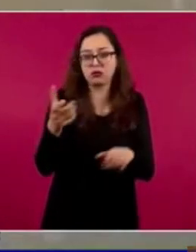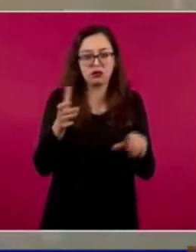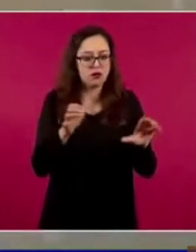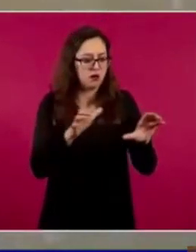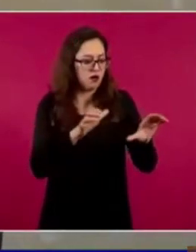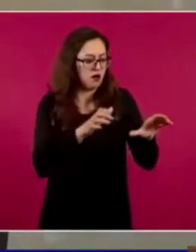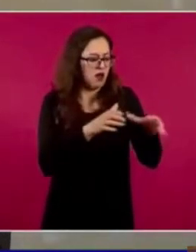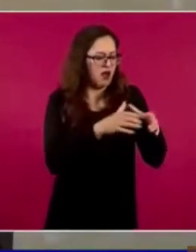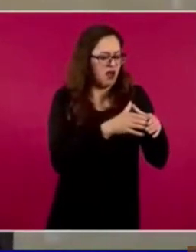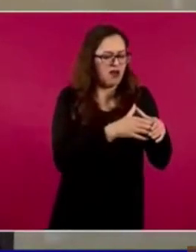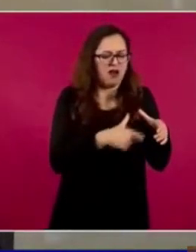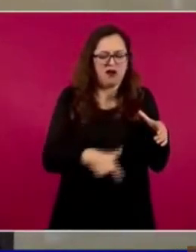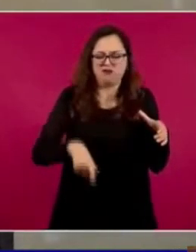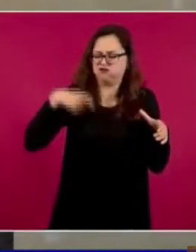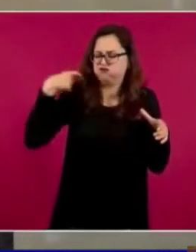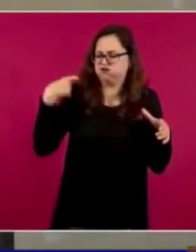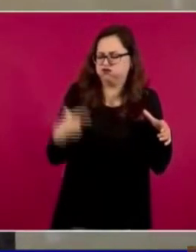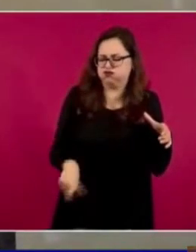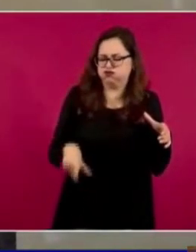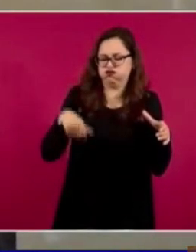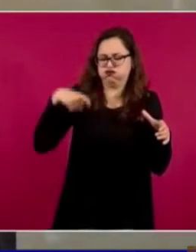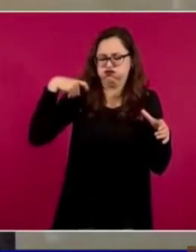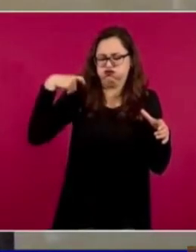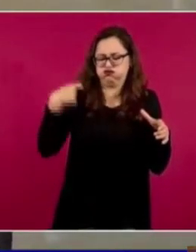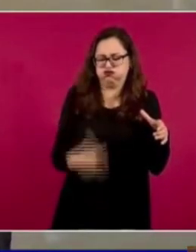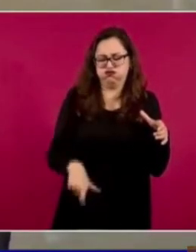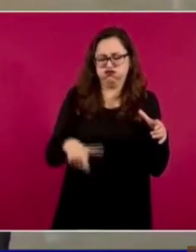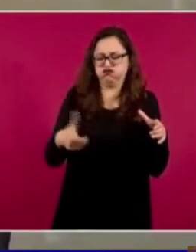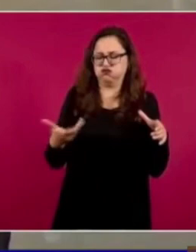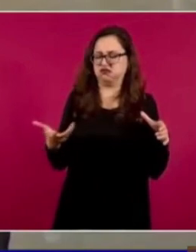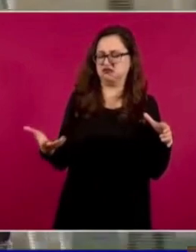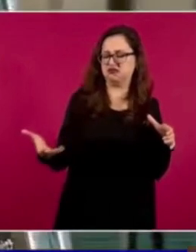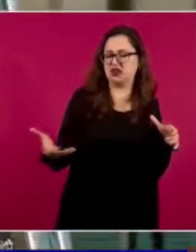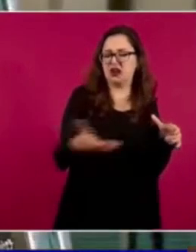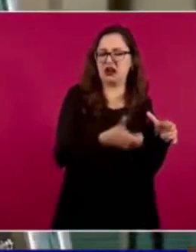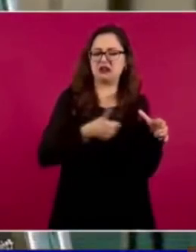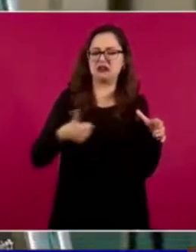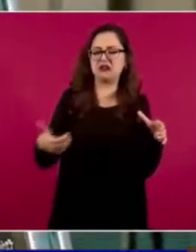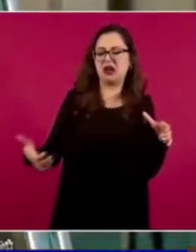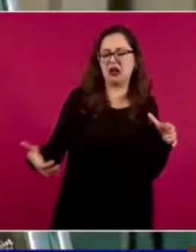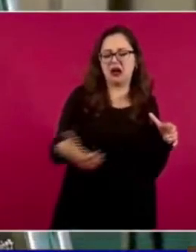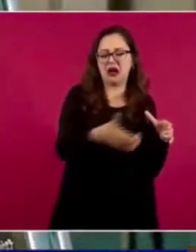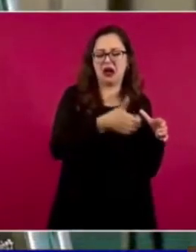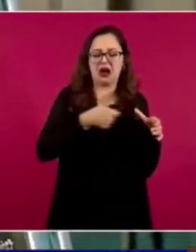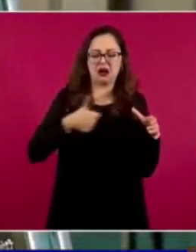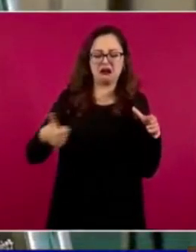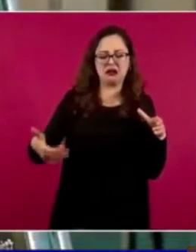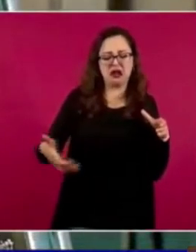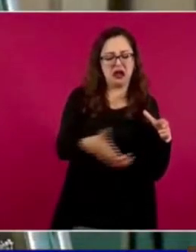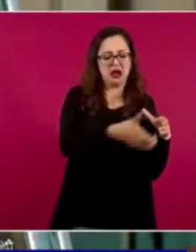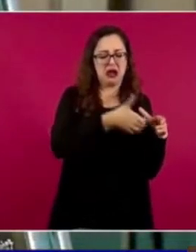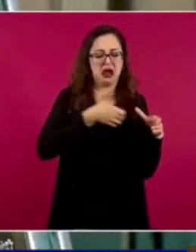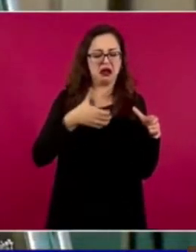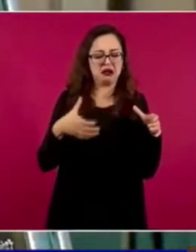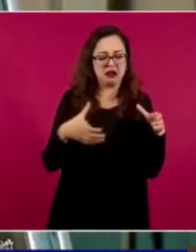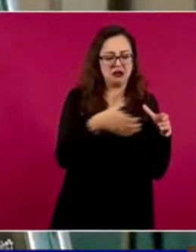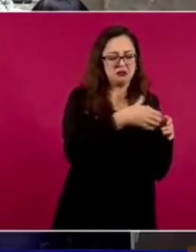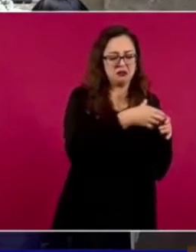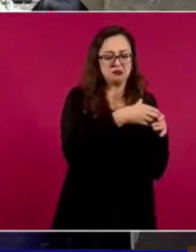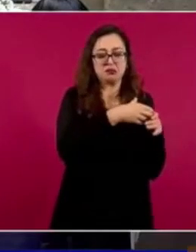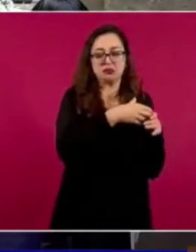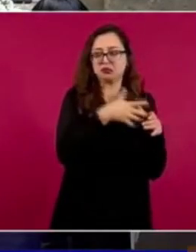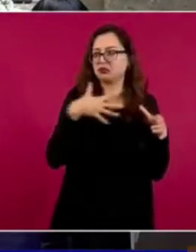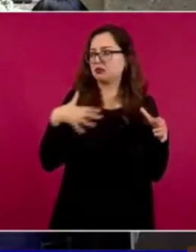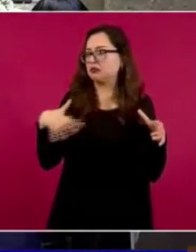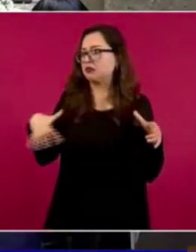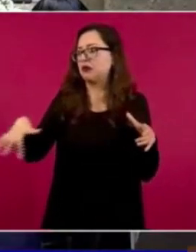siendo los únicos satisfechos entre millones de hambrientos no hacen el bienestar general, sino